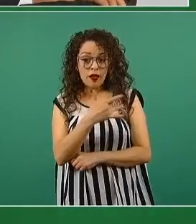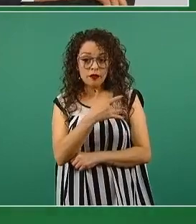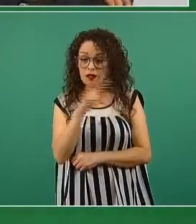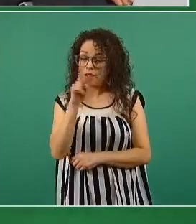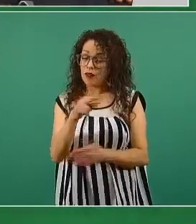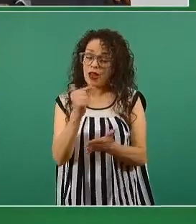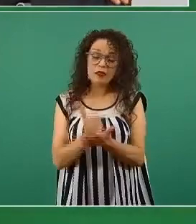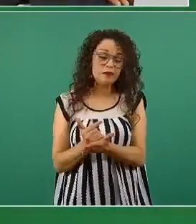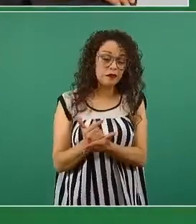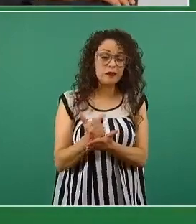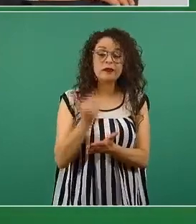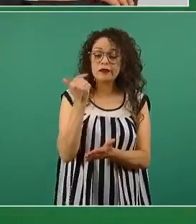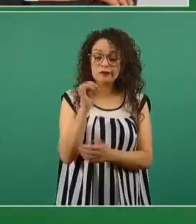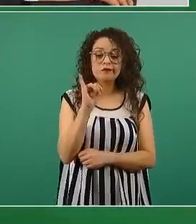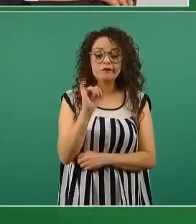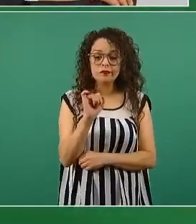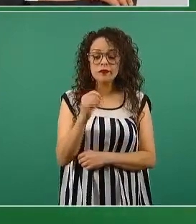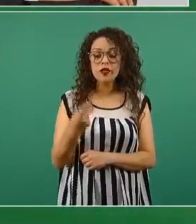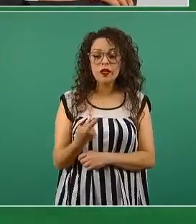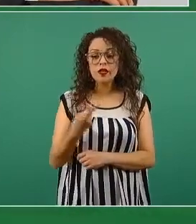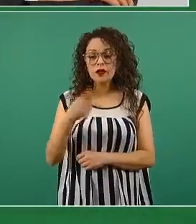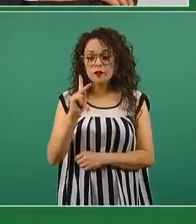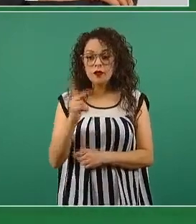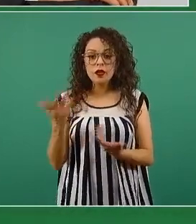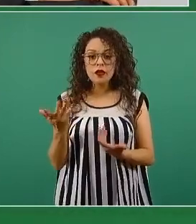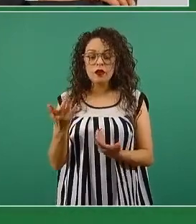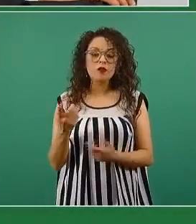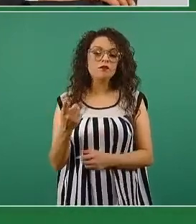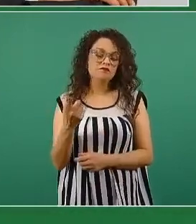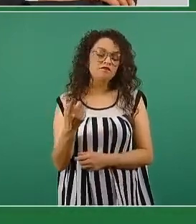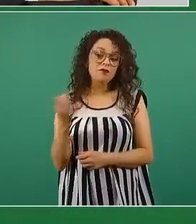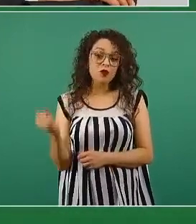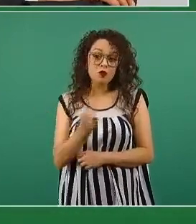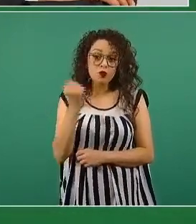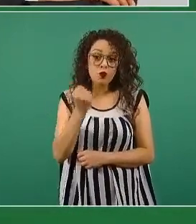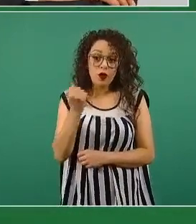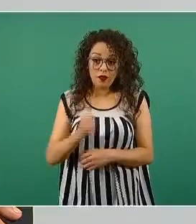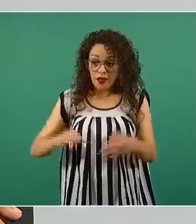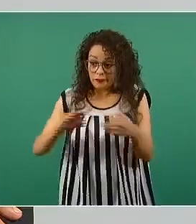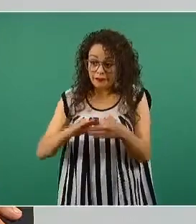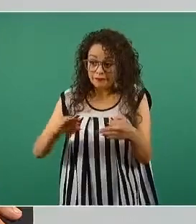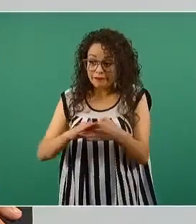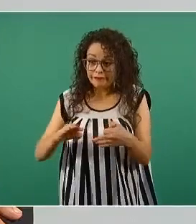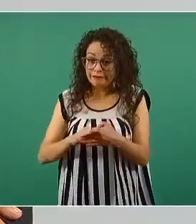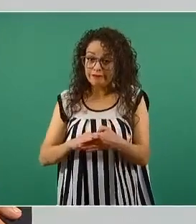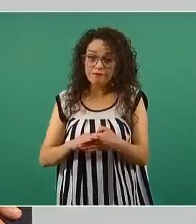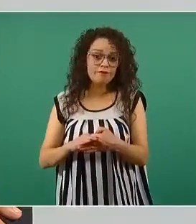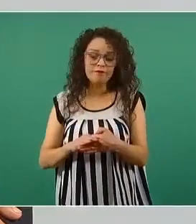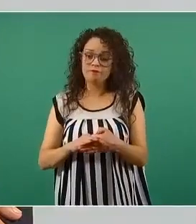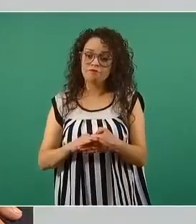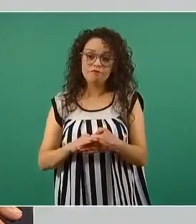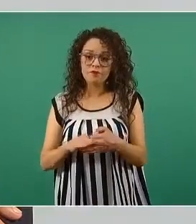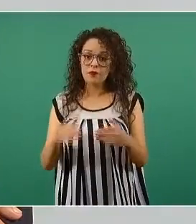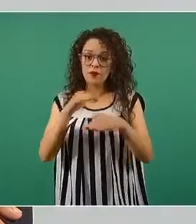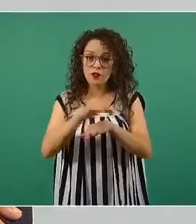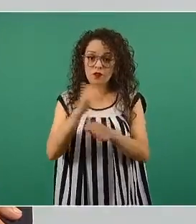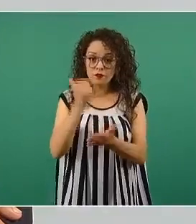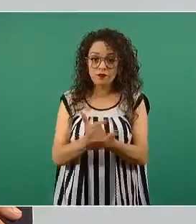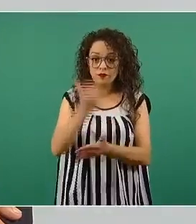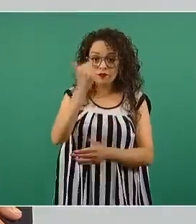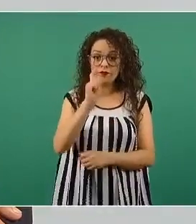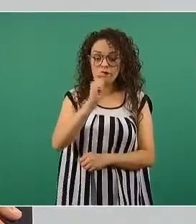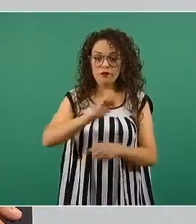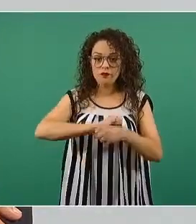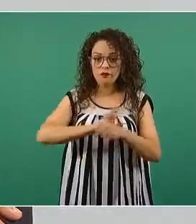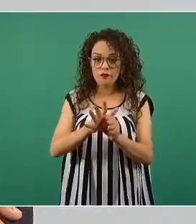grave. Afortunadamente no es tan frecuente, ni por mucho, a las complicaciones de COVID-19 que se